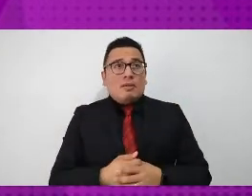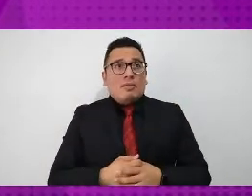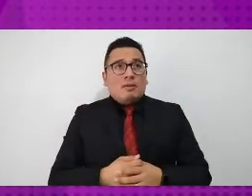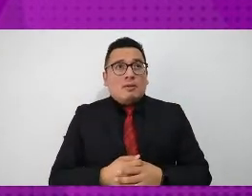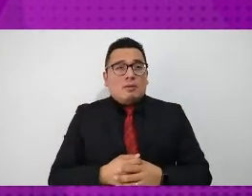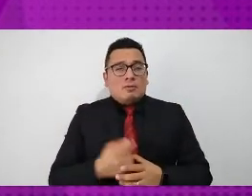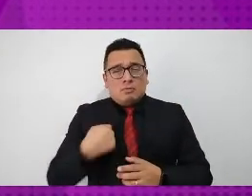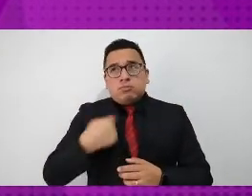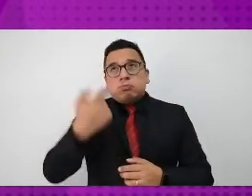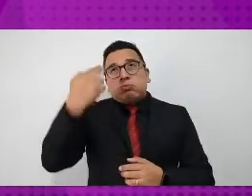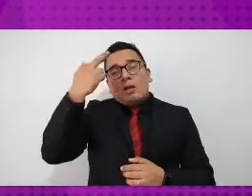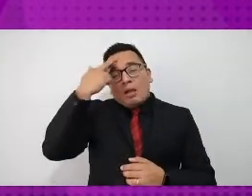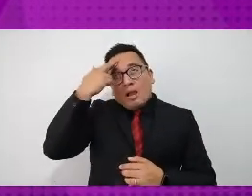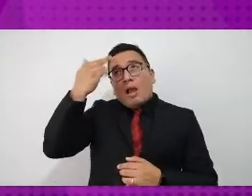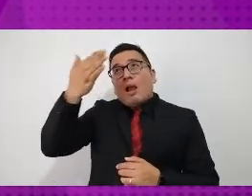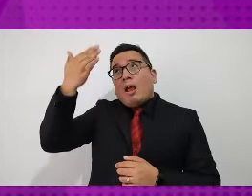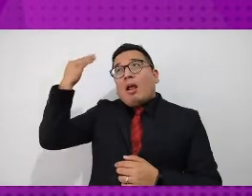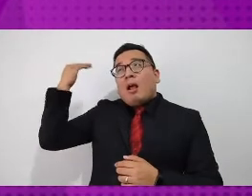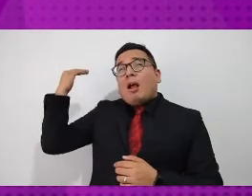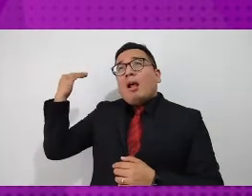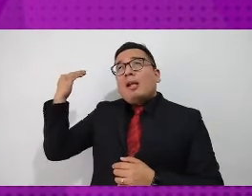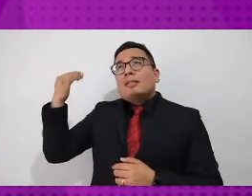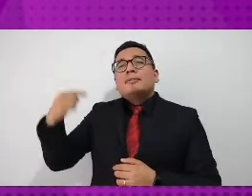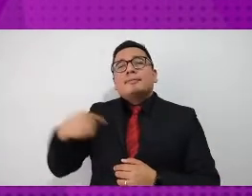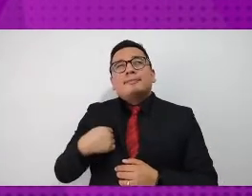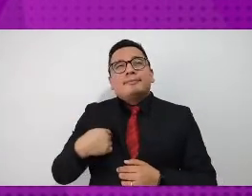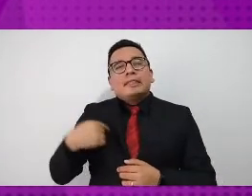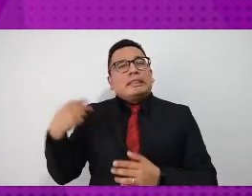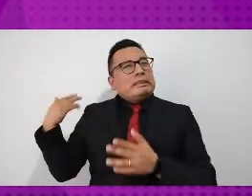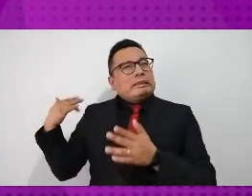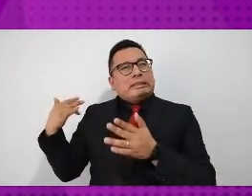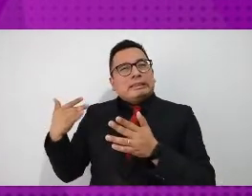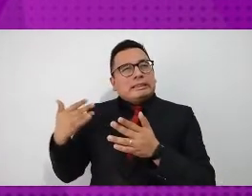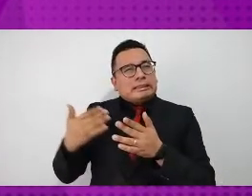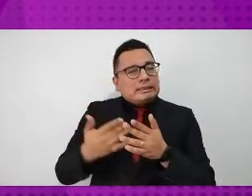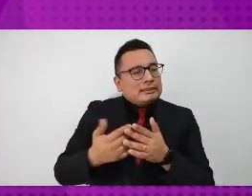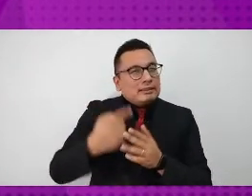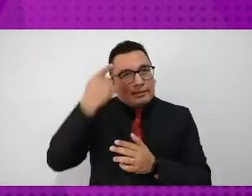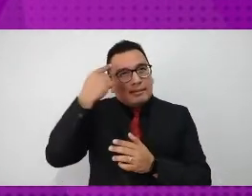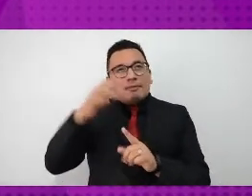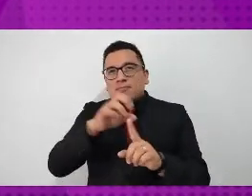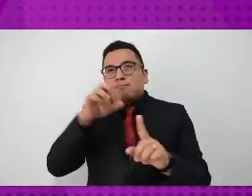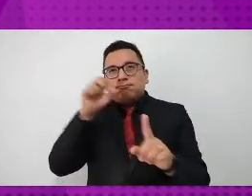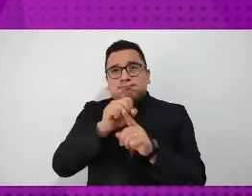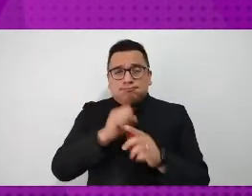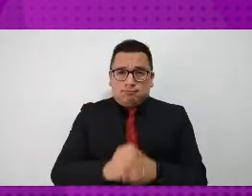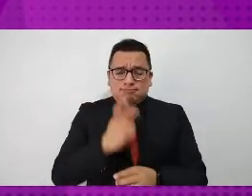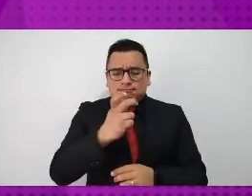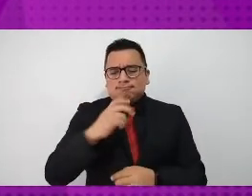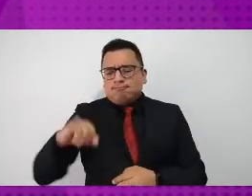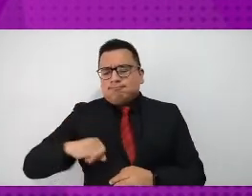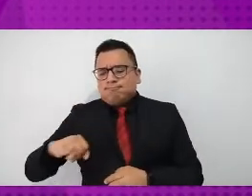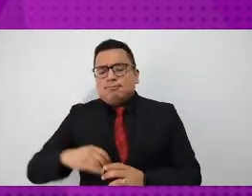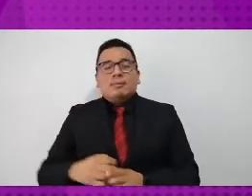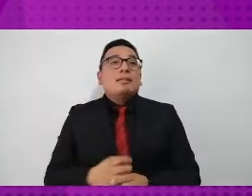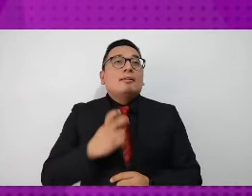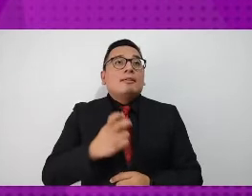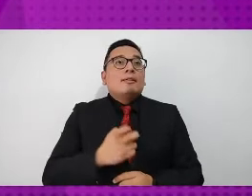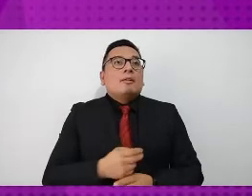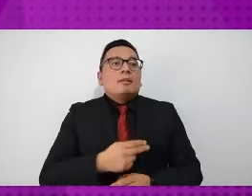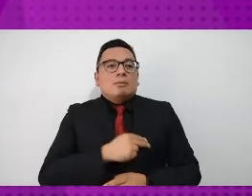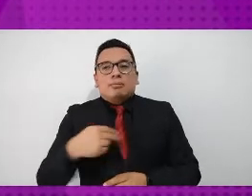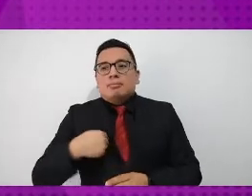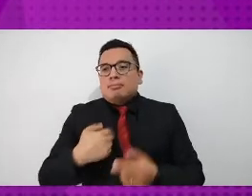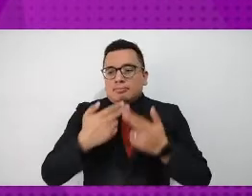ve y mira hacia atrás se da uno cuenta de que hay una historia detrás para ser consejero y por eso es bien interesante y por eso no valora